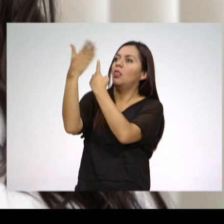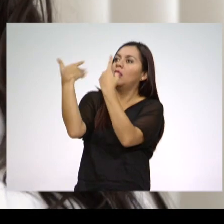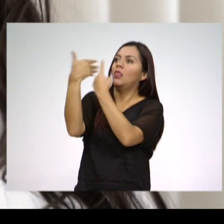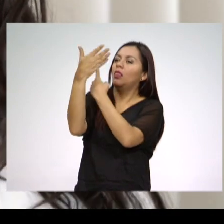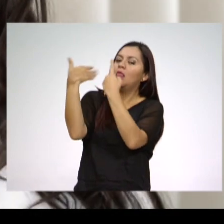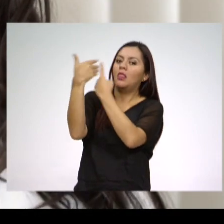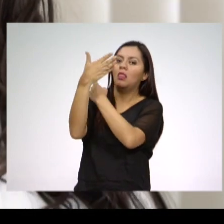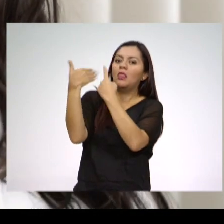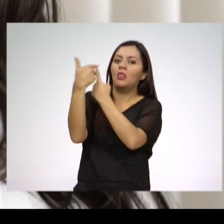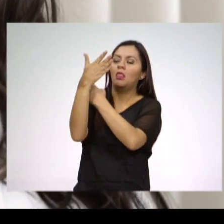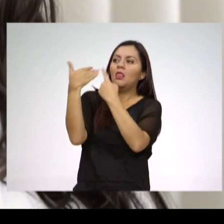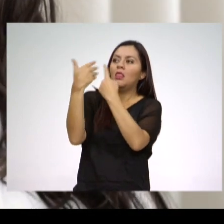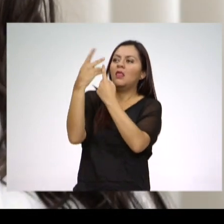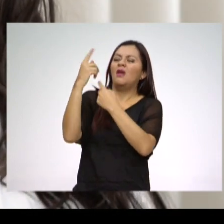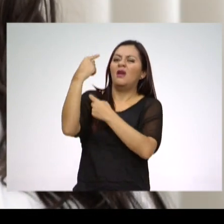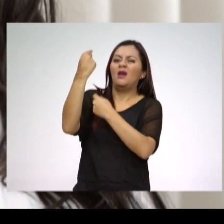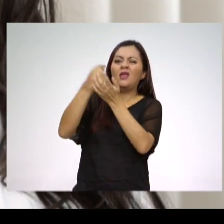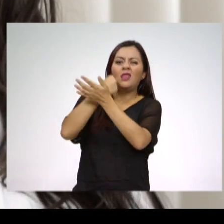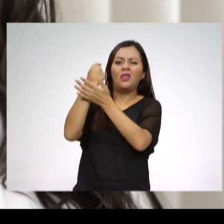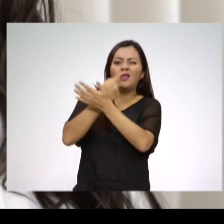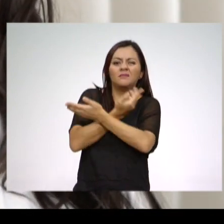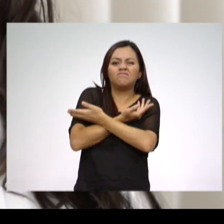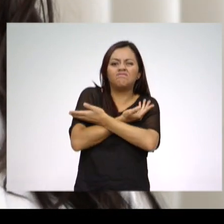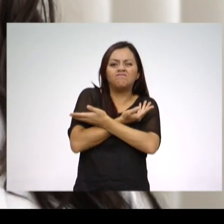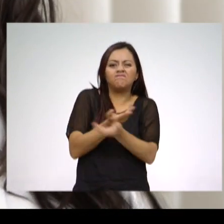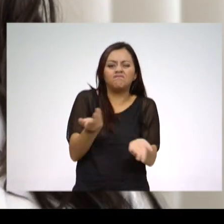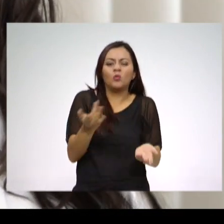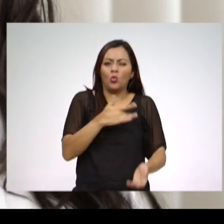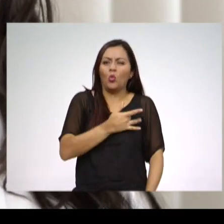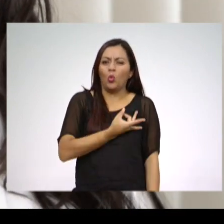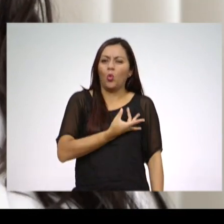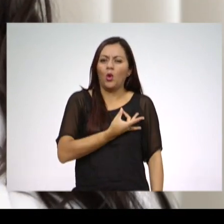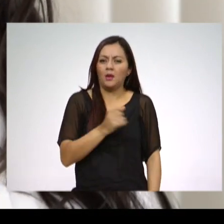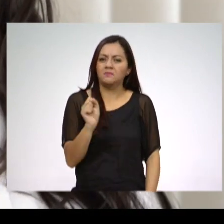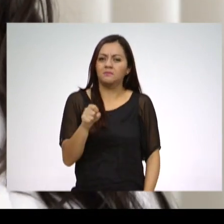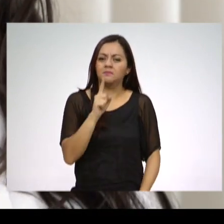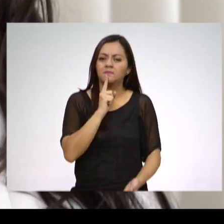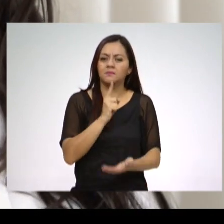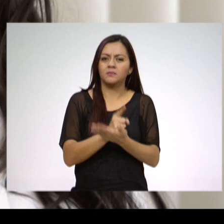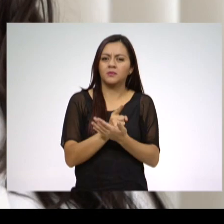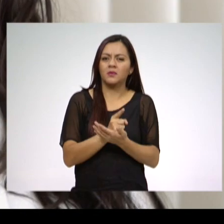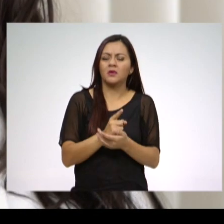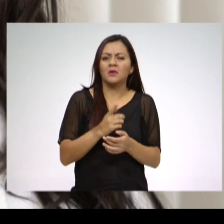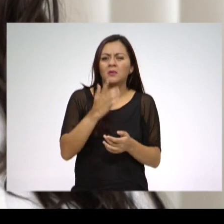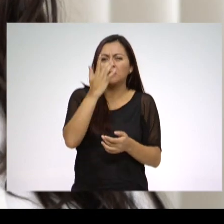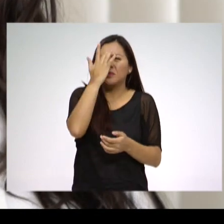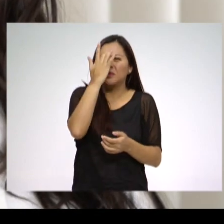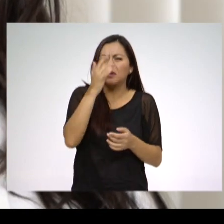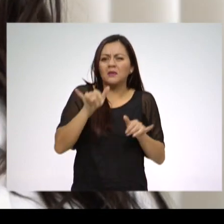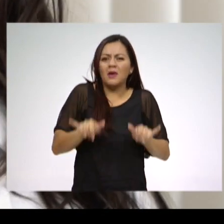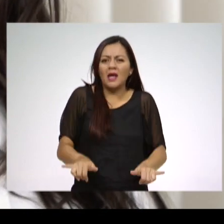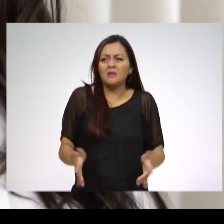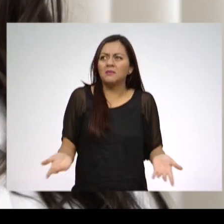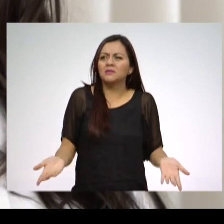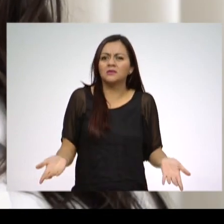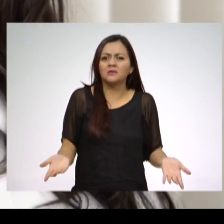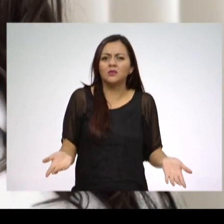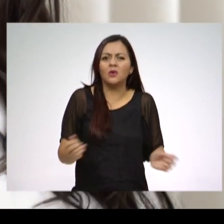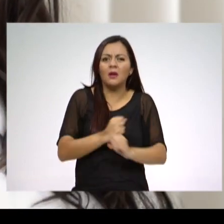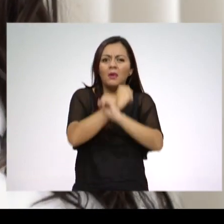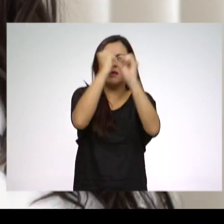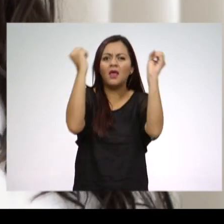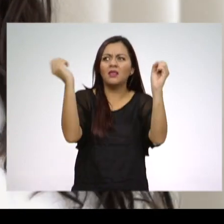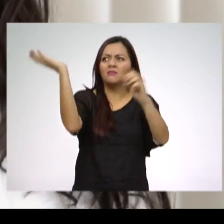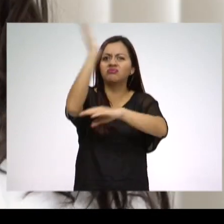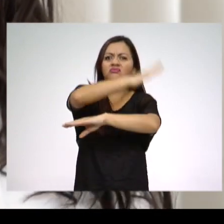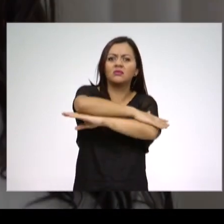cosas feas, te critican, te hiere bastante, al menos porque tienes que pasar aquí